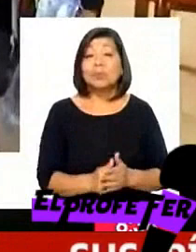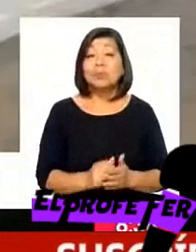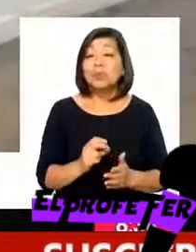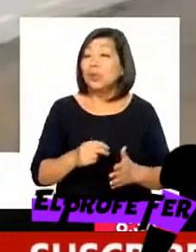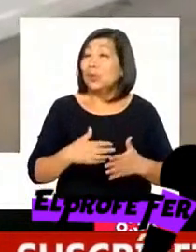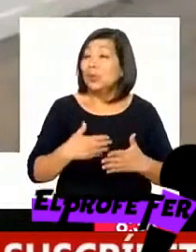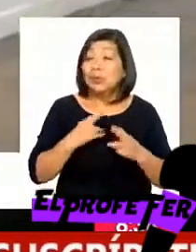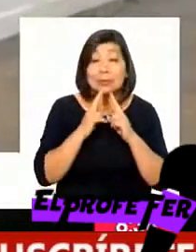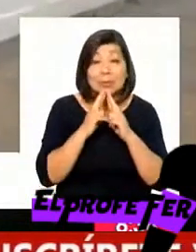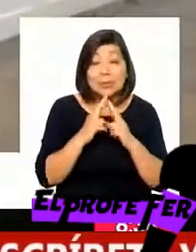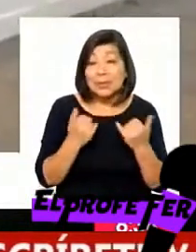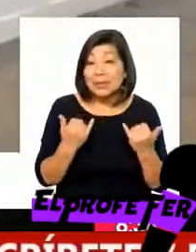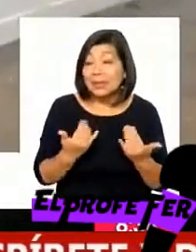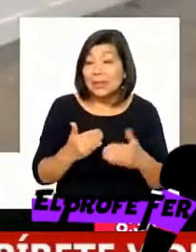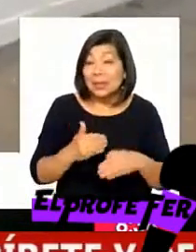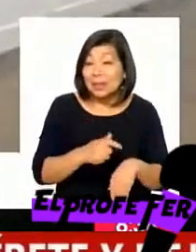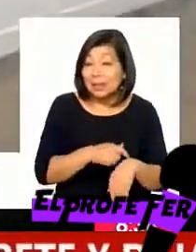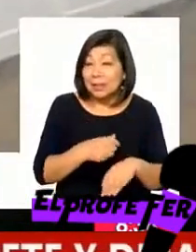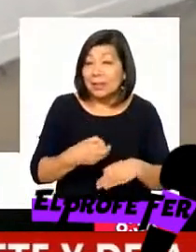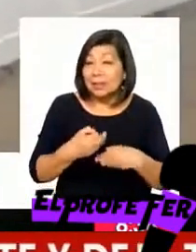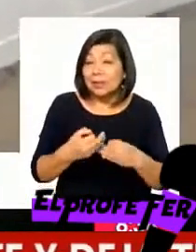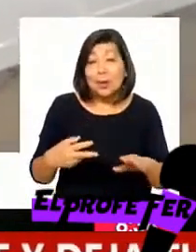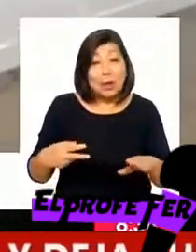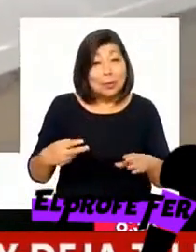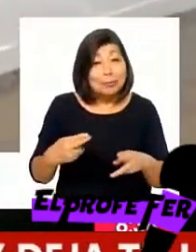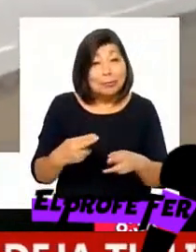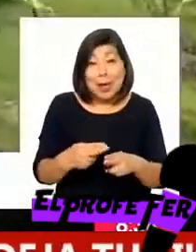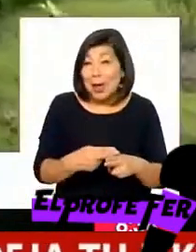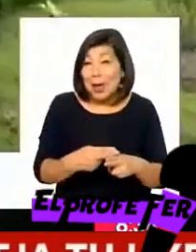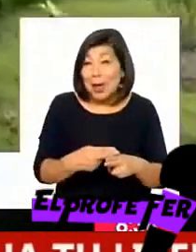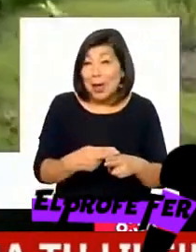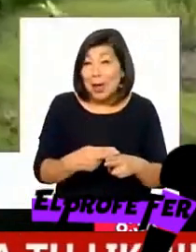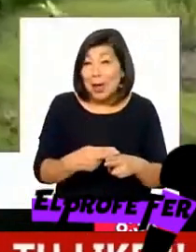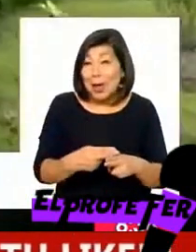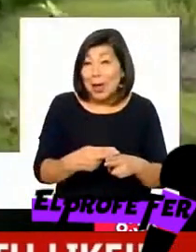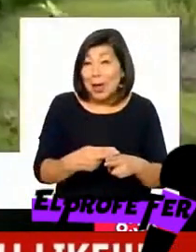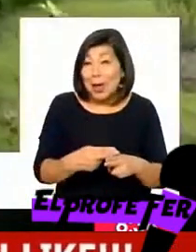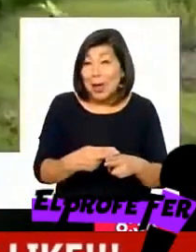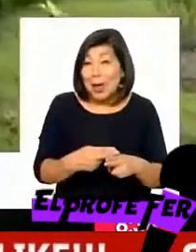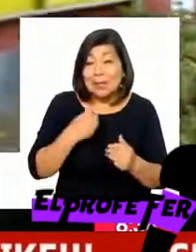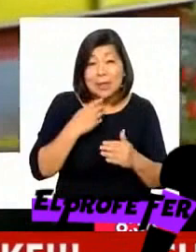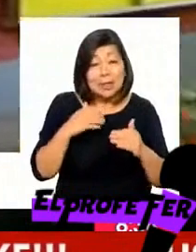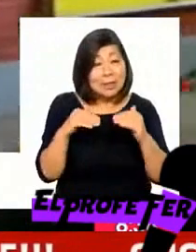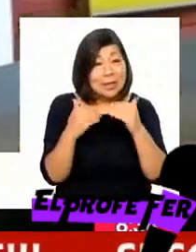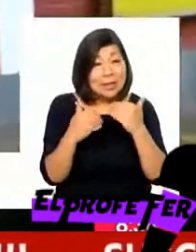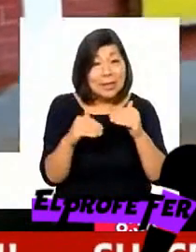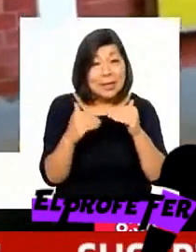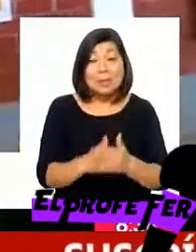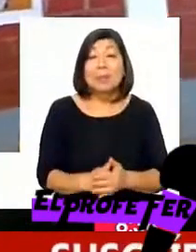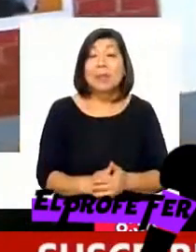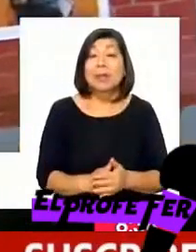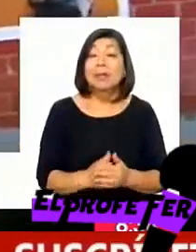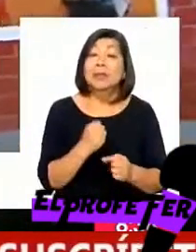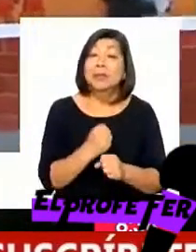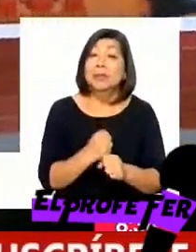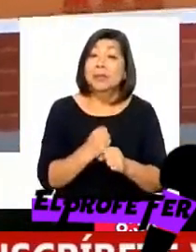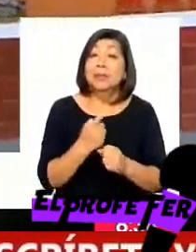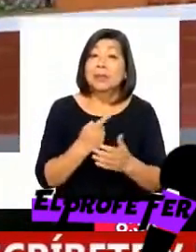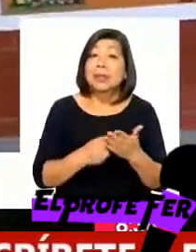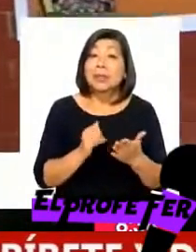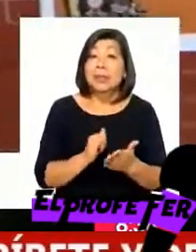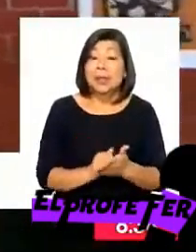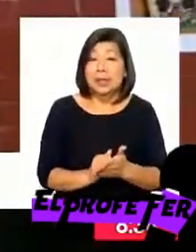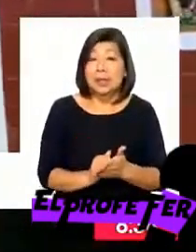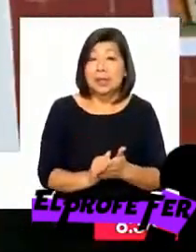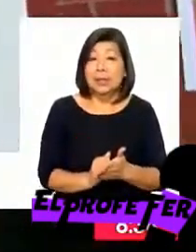no podamos responder en este plazo tan corto porque la capacidad de los proveedores es limitada, estamos trabajando para que